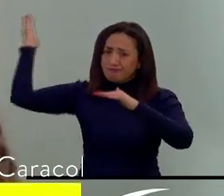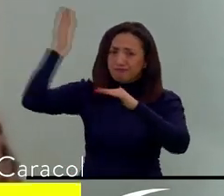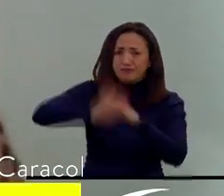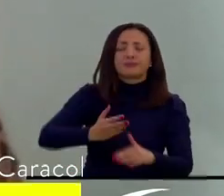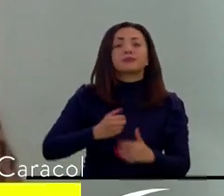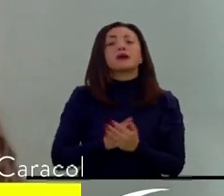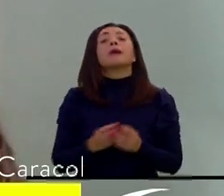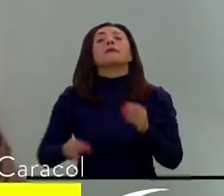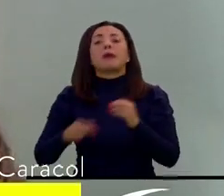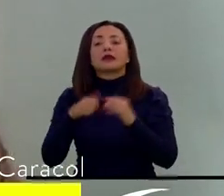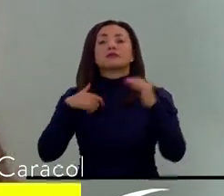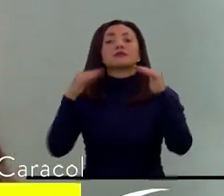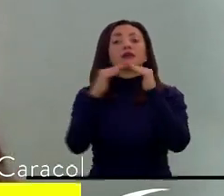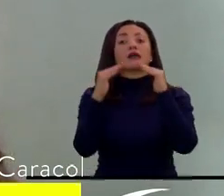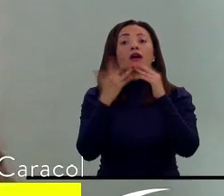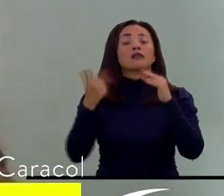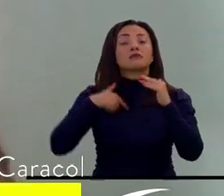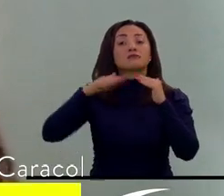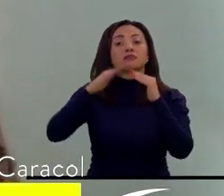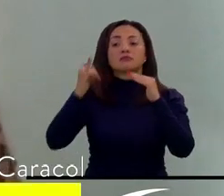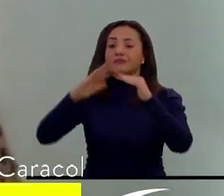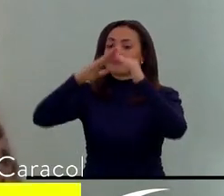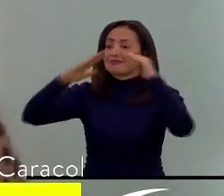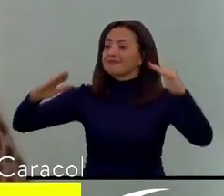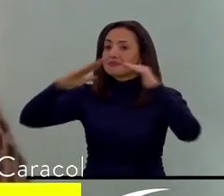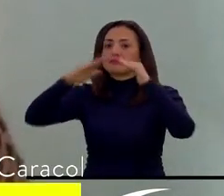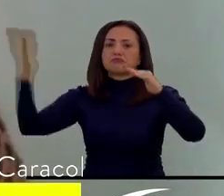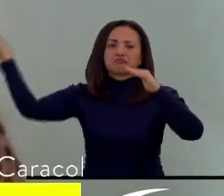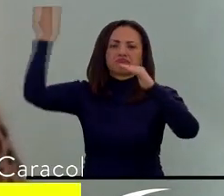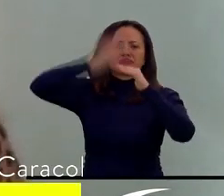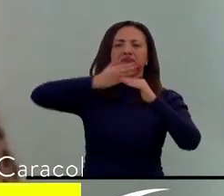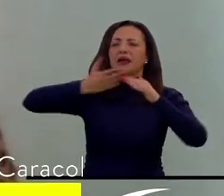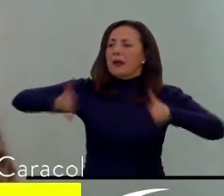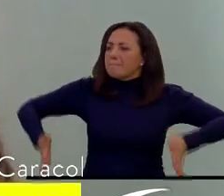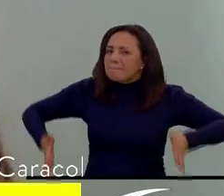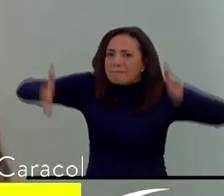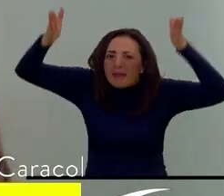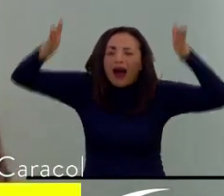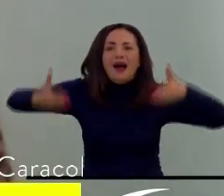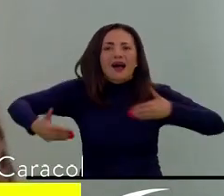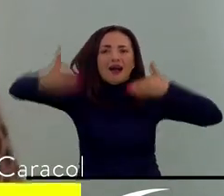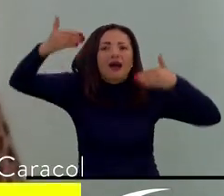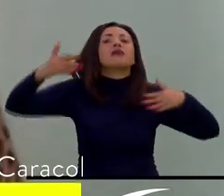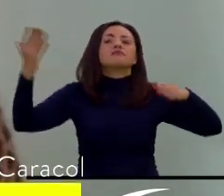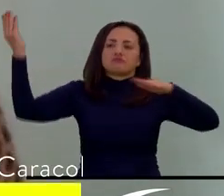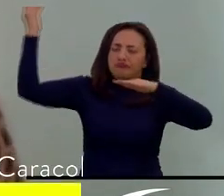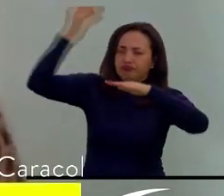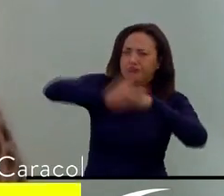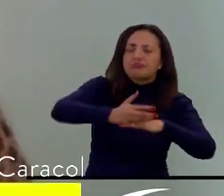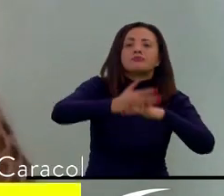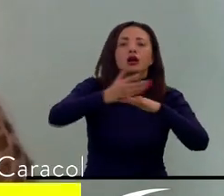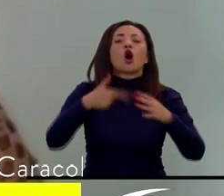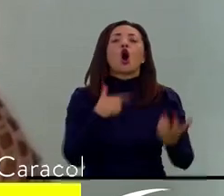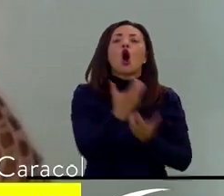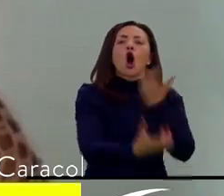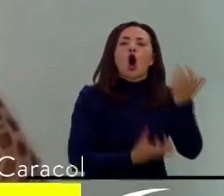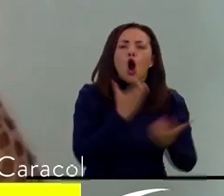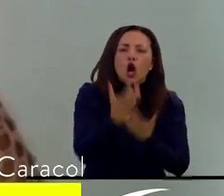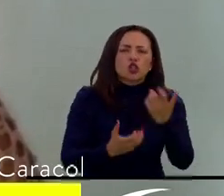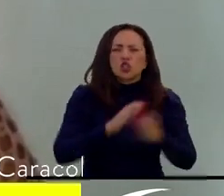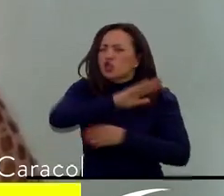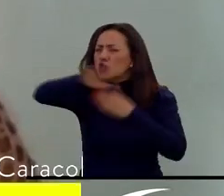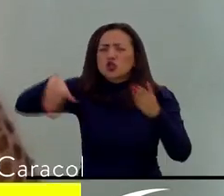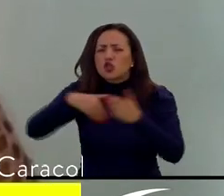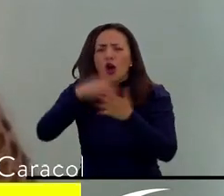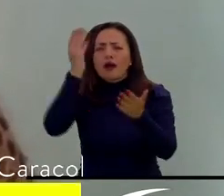eso me destruyó totalmente todo el techo de la casa, paredes también alrededor y la cocina, el machimbre,